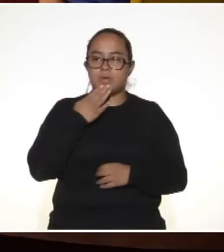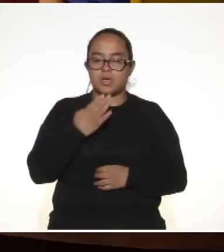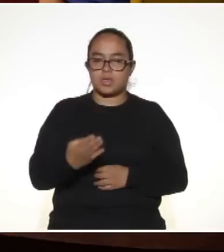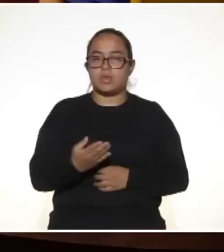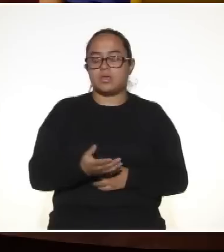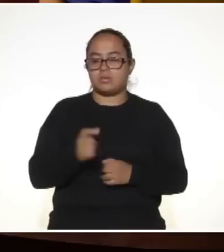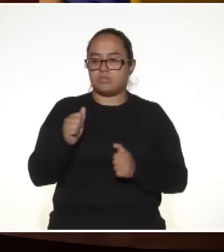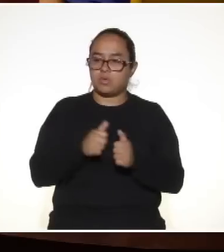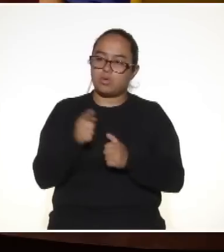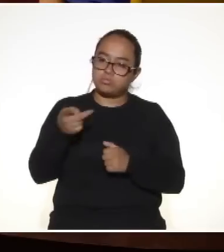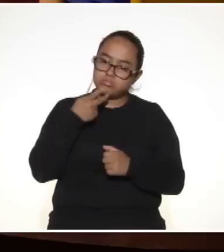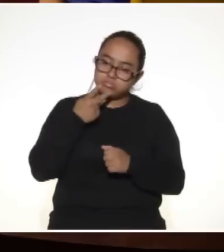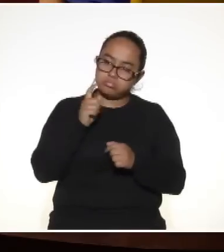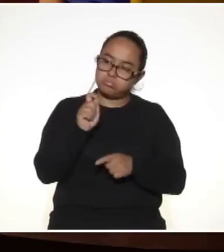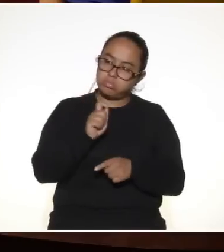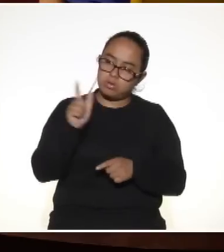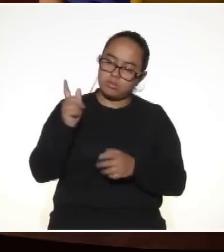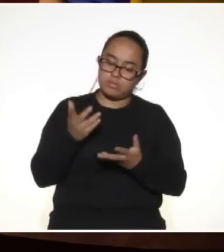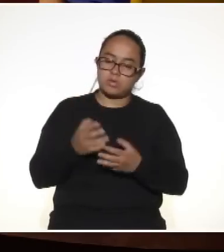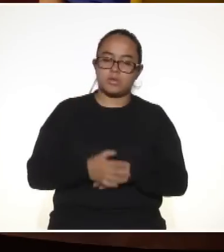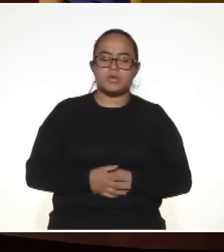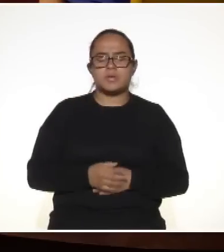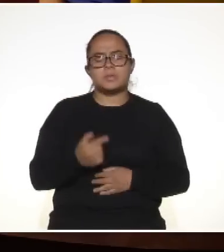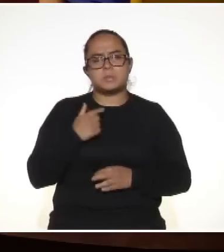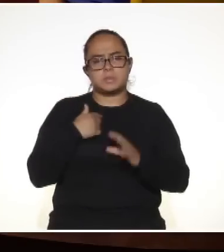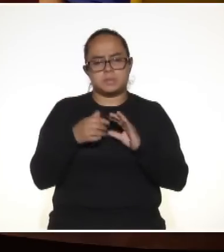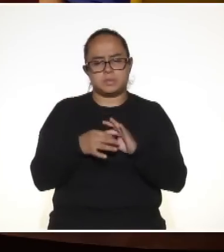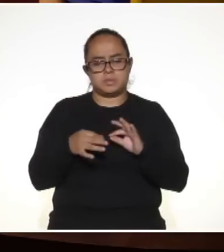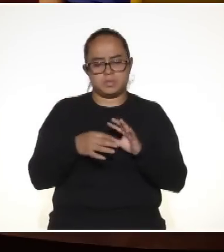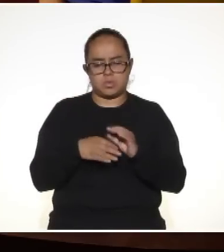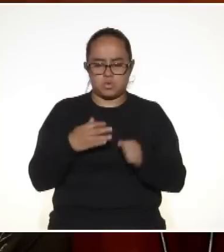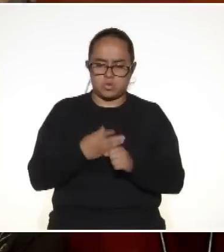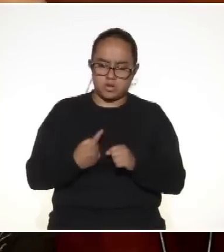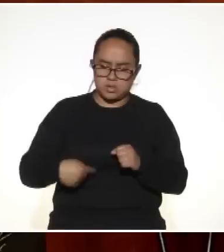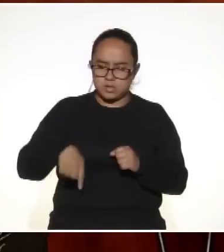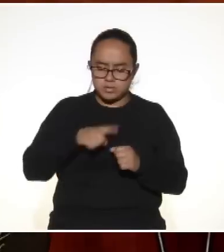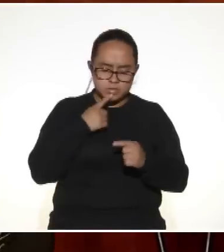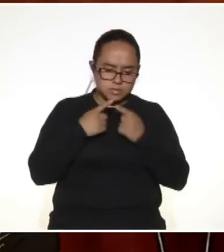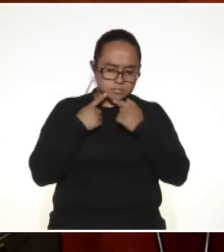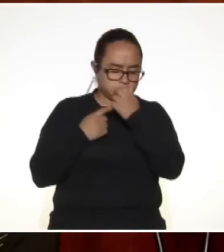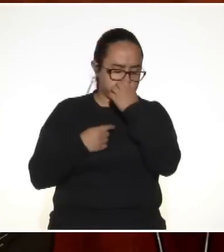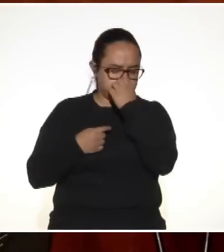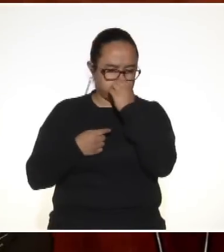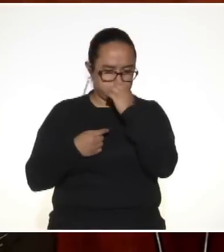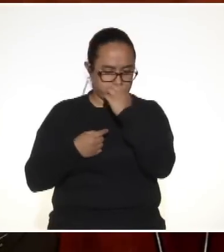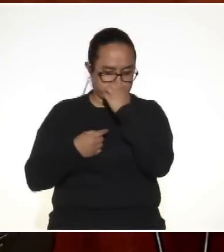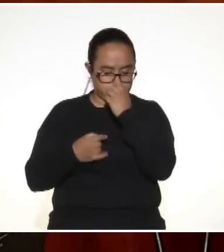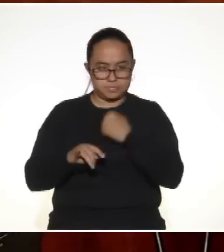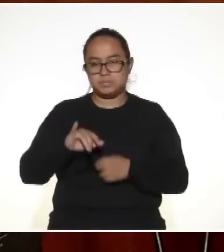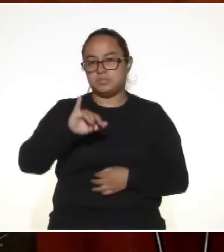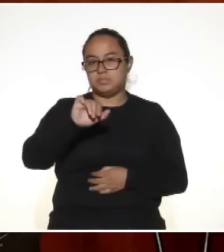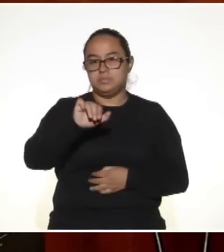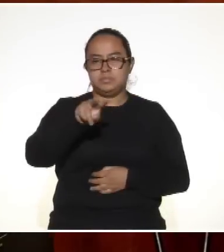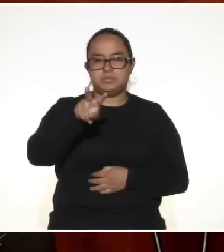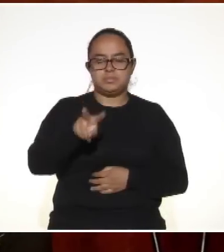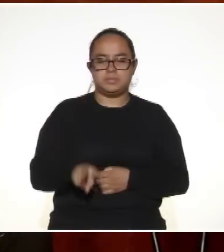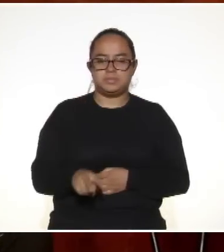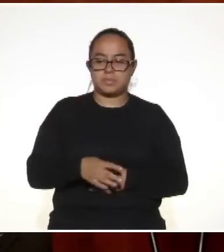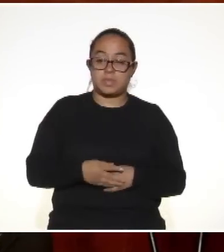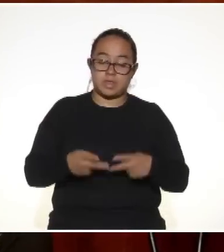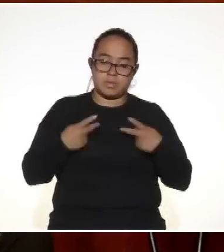Pepe, profesionalmente. y aprovecho para tocar esto y ponerlo sobre la mesa. Sí, efectivamente, los